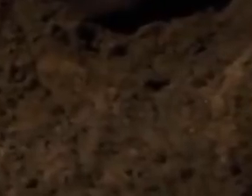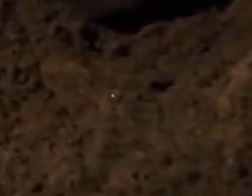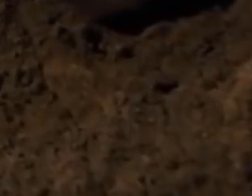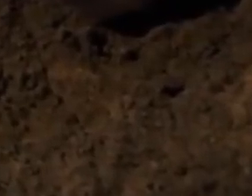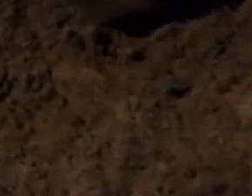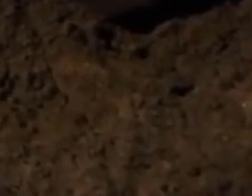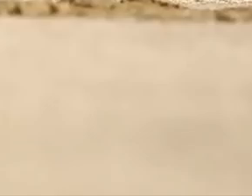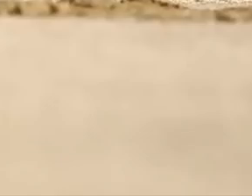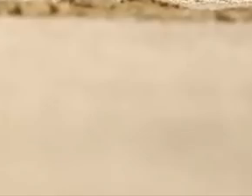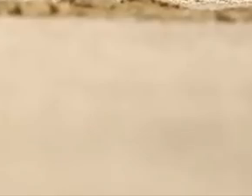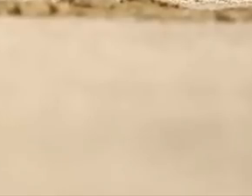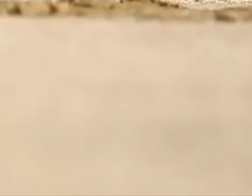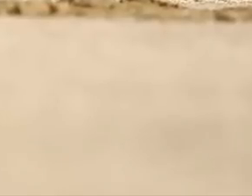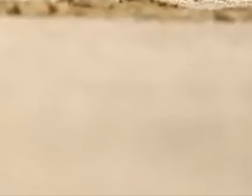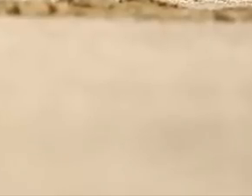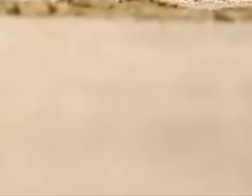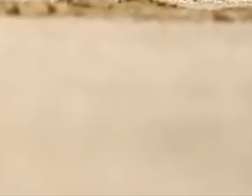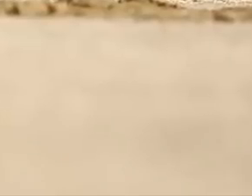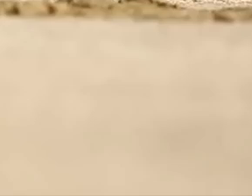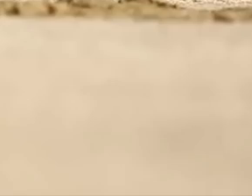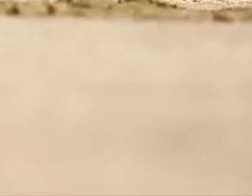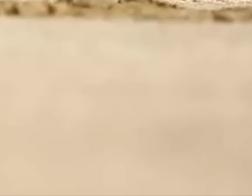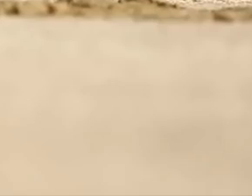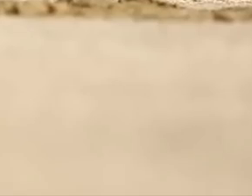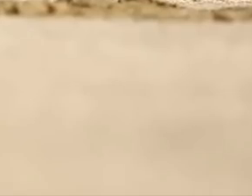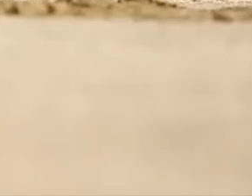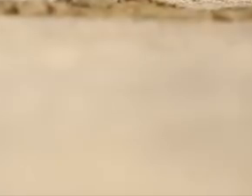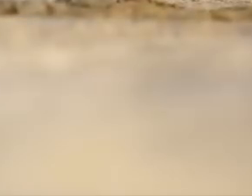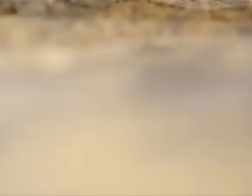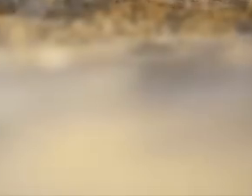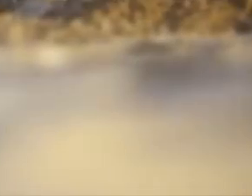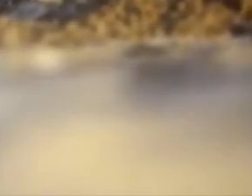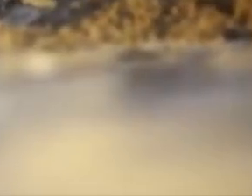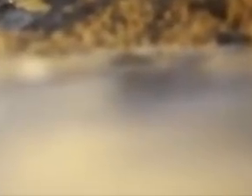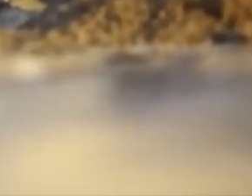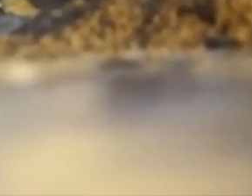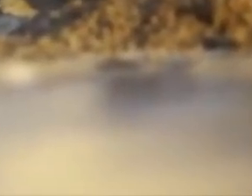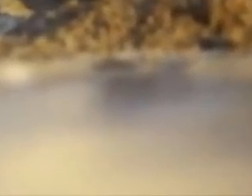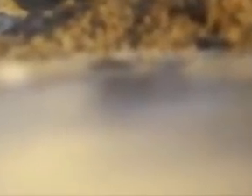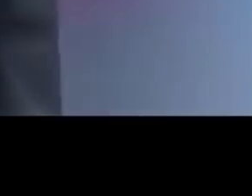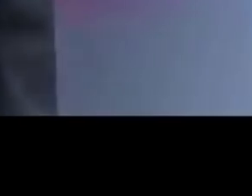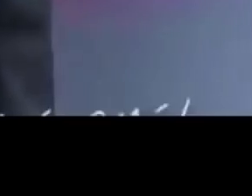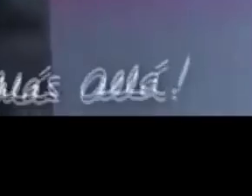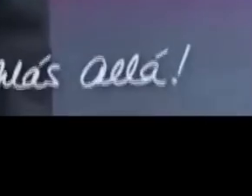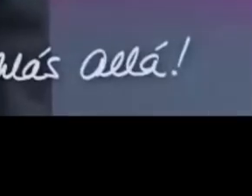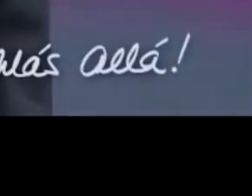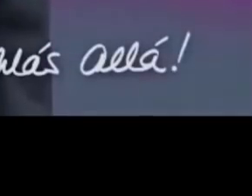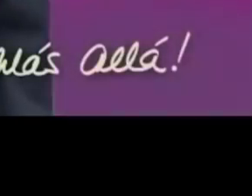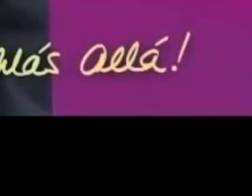Únete a la campaña Yo Amo a las Tortugas Marinas. Ministerio del Ambiente y los Recursos Naturales, Marena.